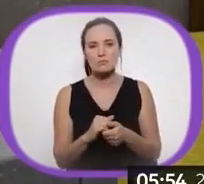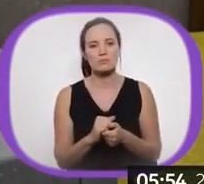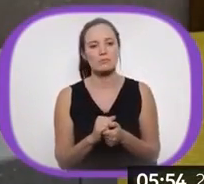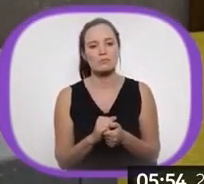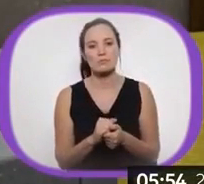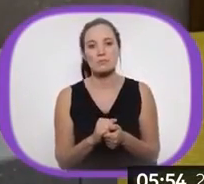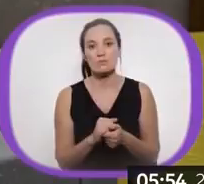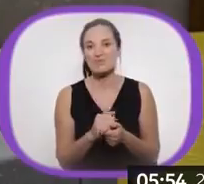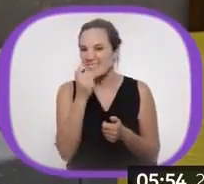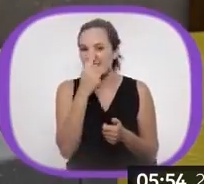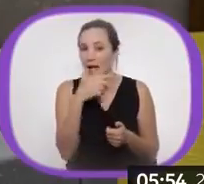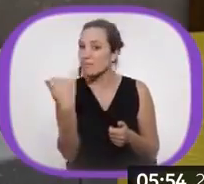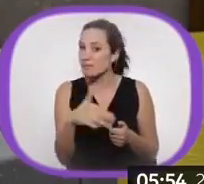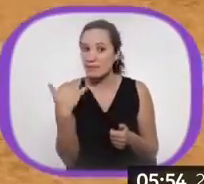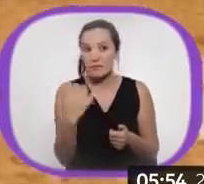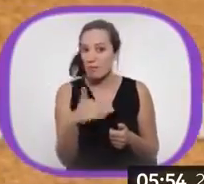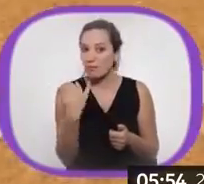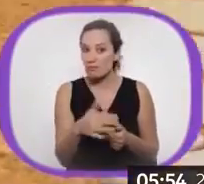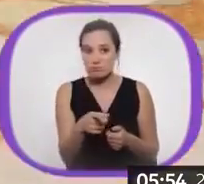¡Quizá vas demasiado rápido!